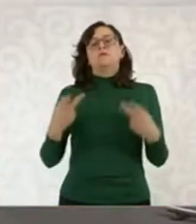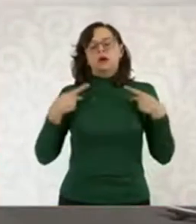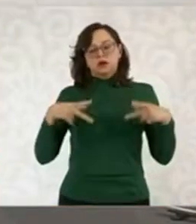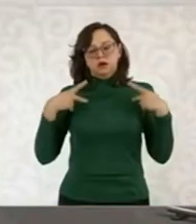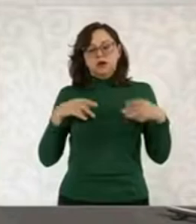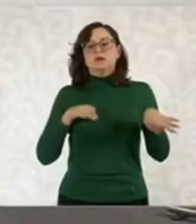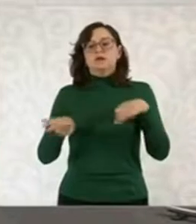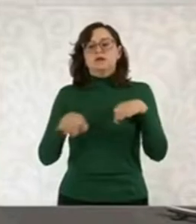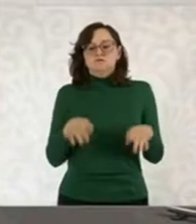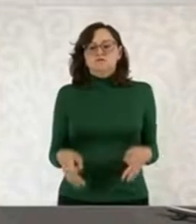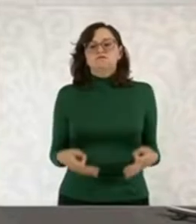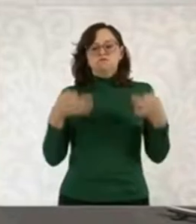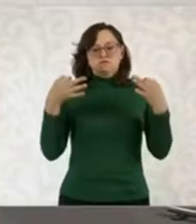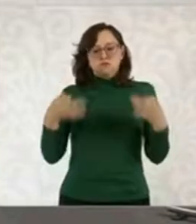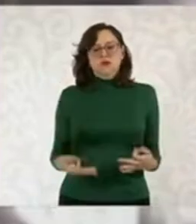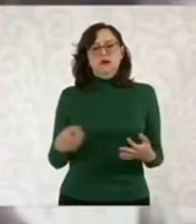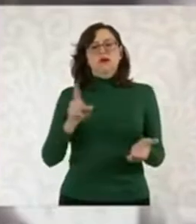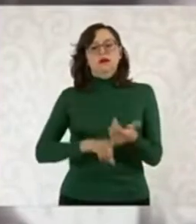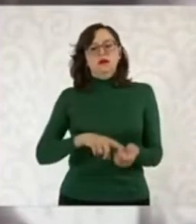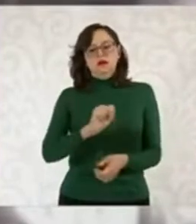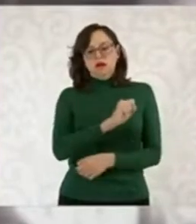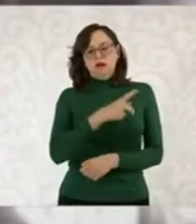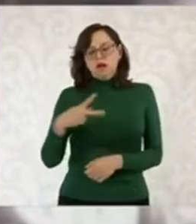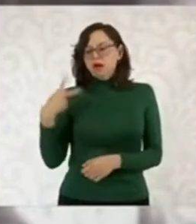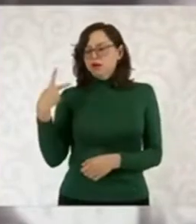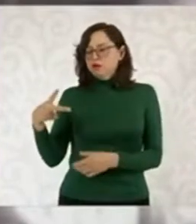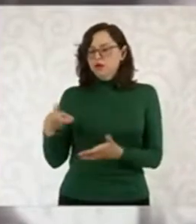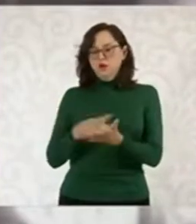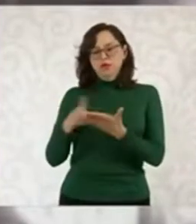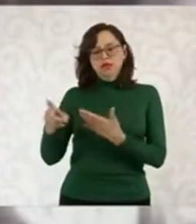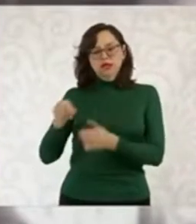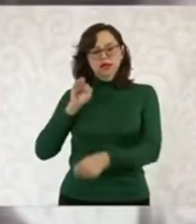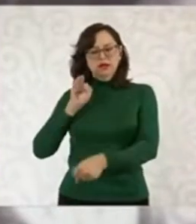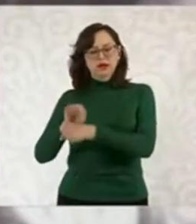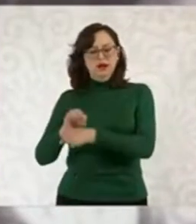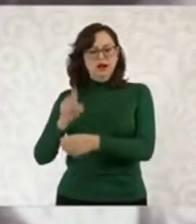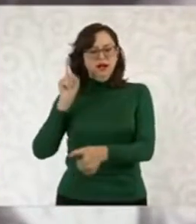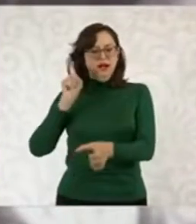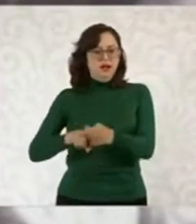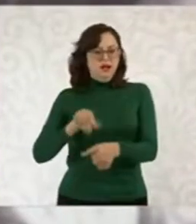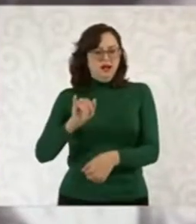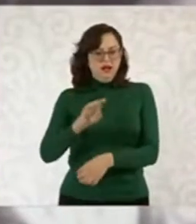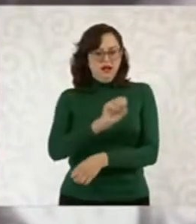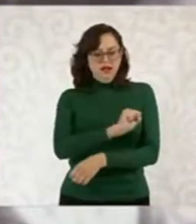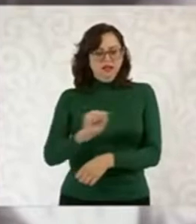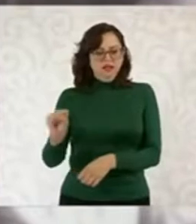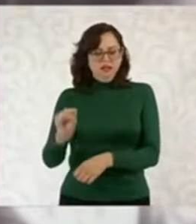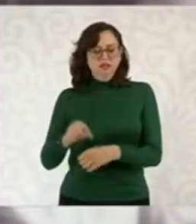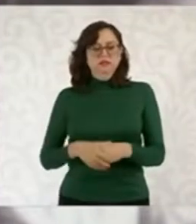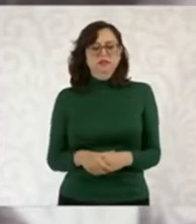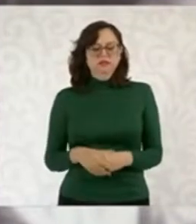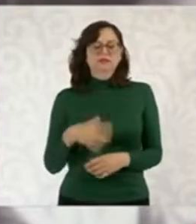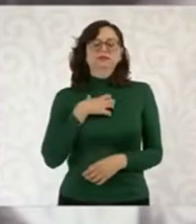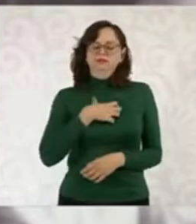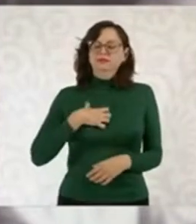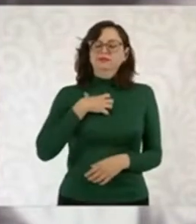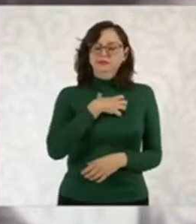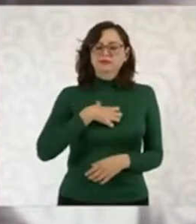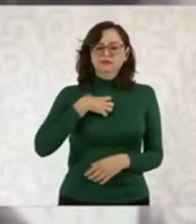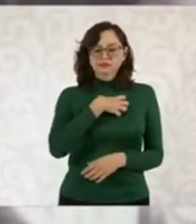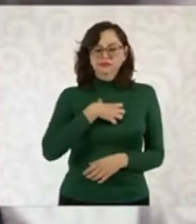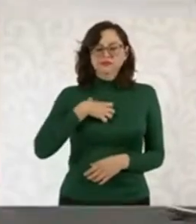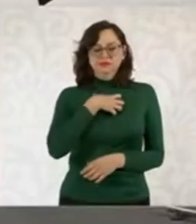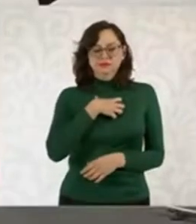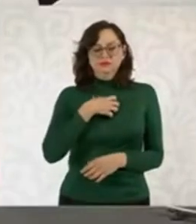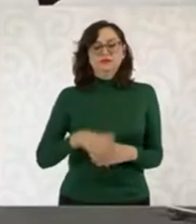trabajadores formales de plataforma asegurados al régimen obligatorio del seguro social. La verdad que estamos muy contentos y pues